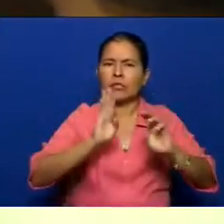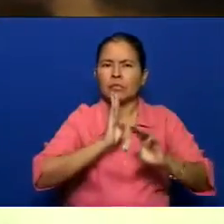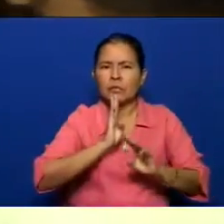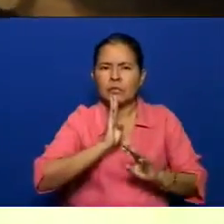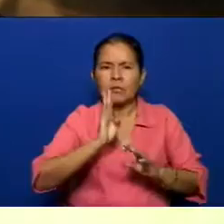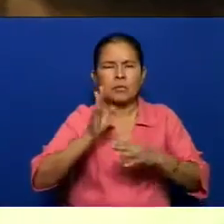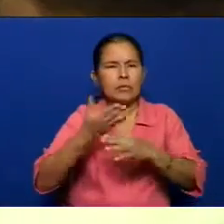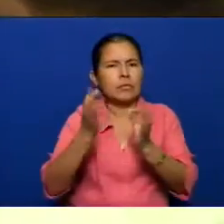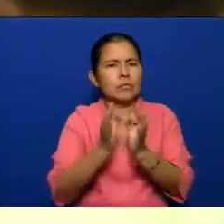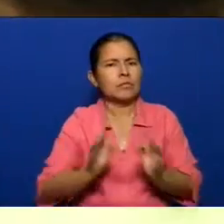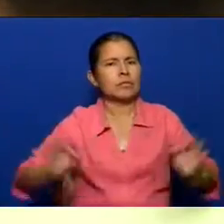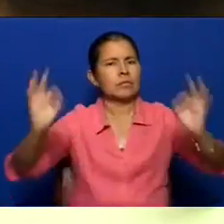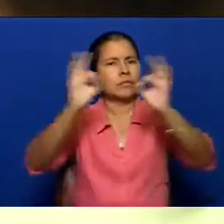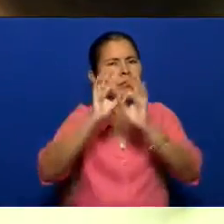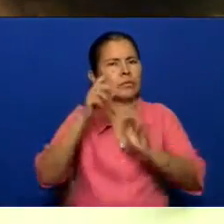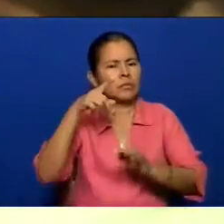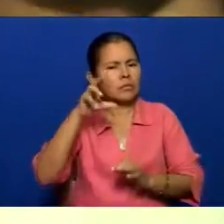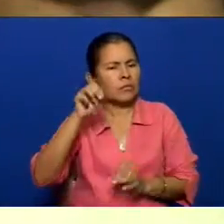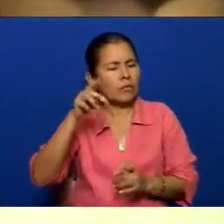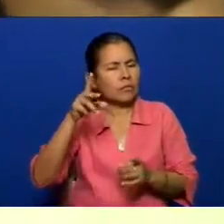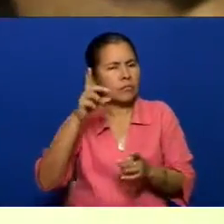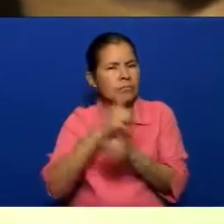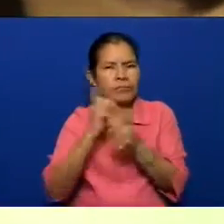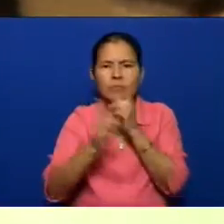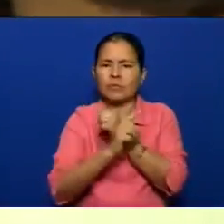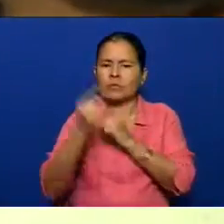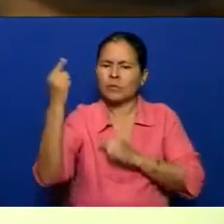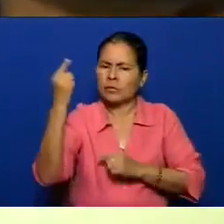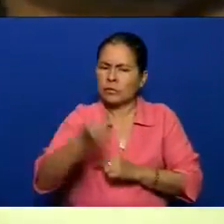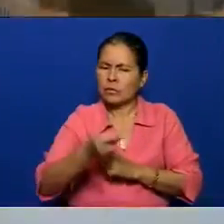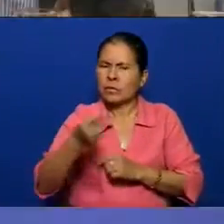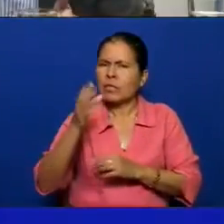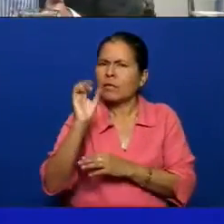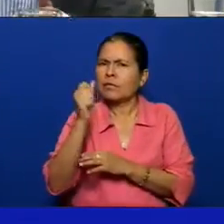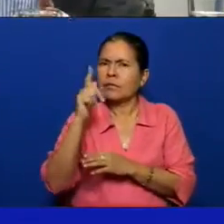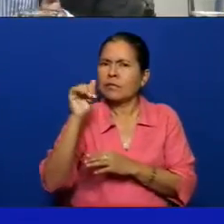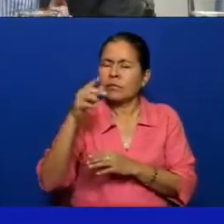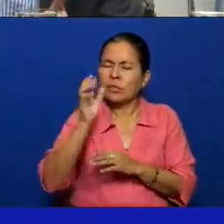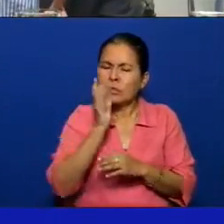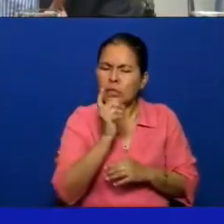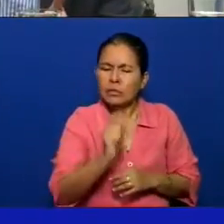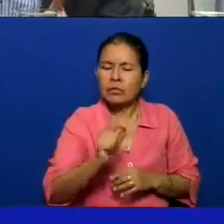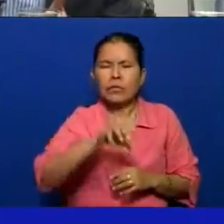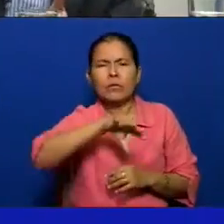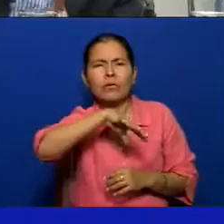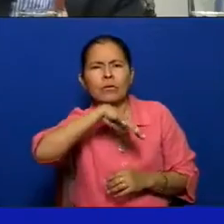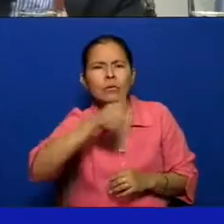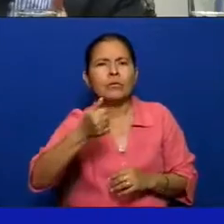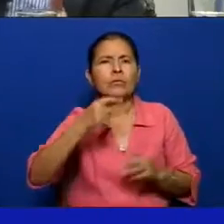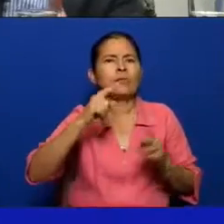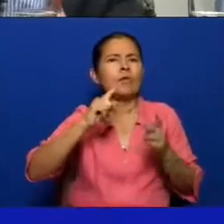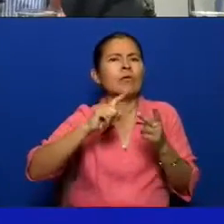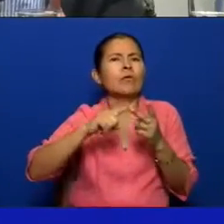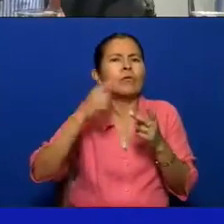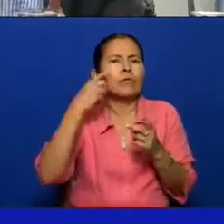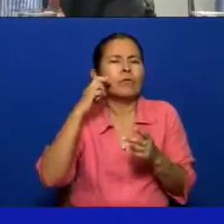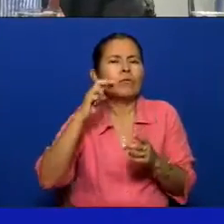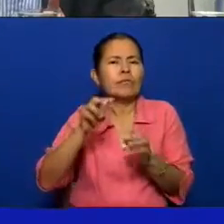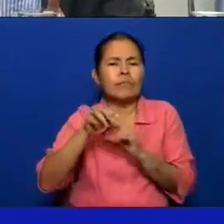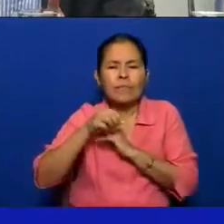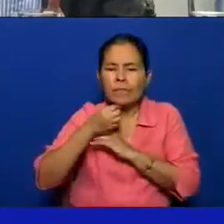la importancia de no castigar a un niño, etcétera, etcétera. Pero la otra manera de enfocar estos temas es mandar un mensaje muy